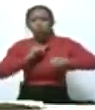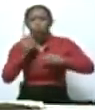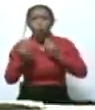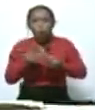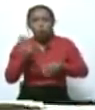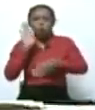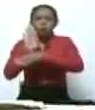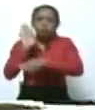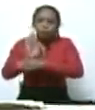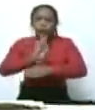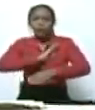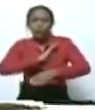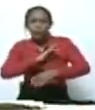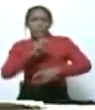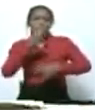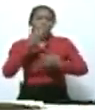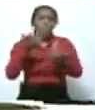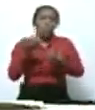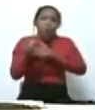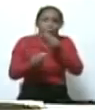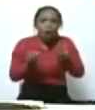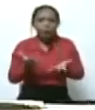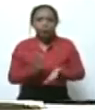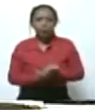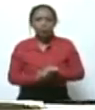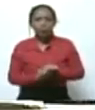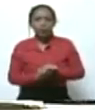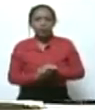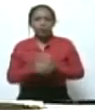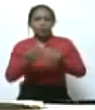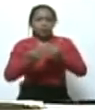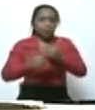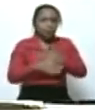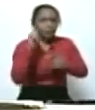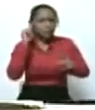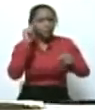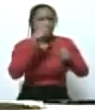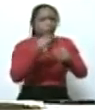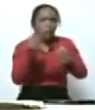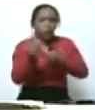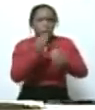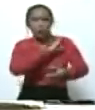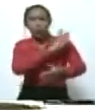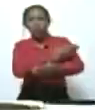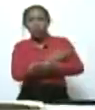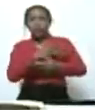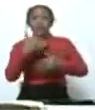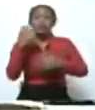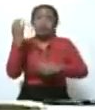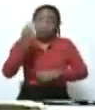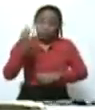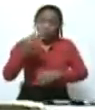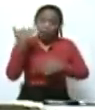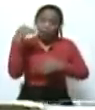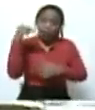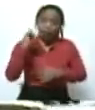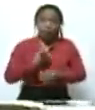lo que tenemos, ir más allá de lo que tenemos, de la fortaleza cierta que tenemos.